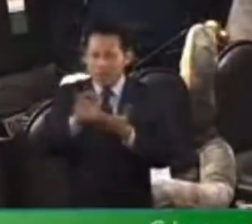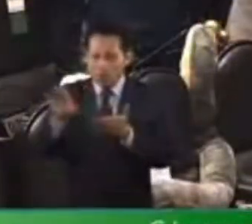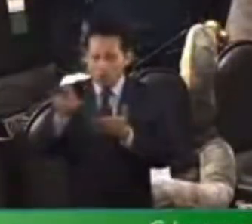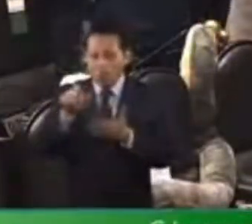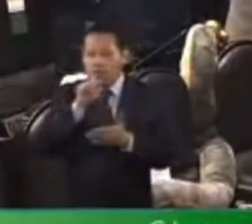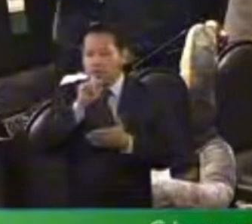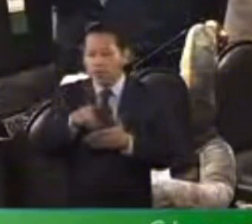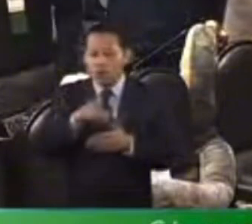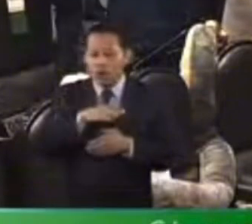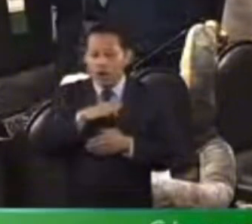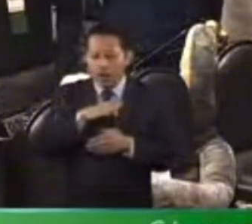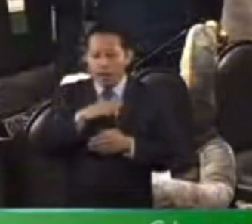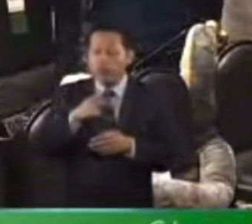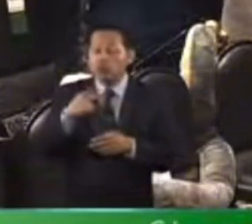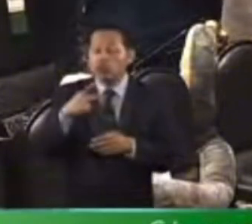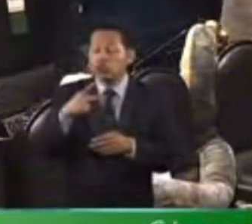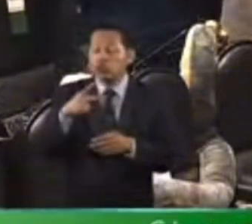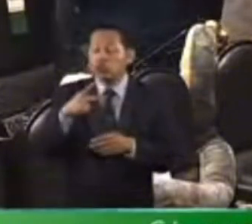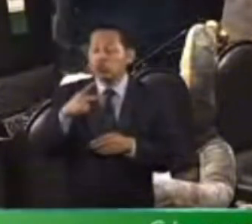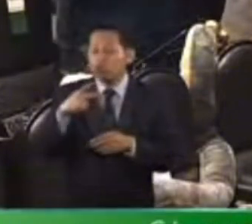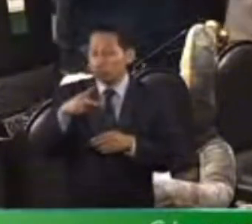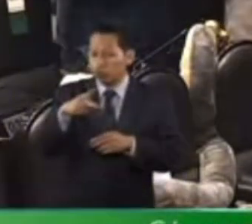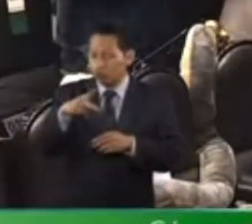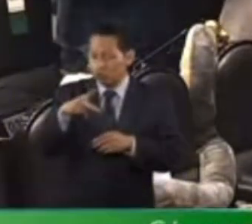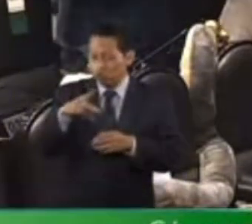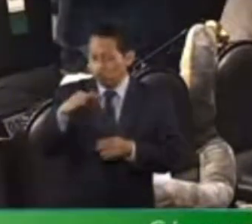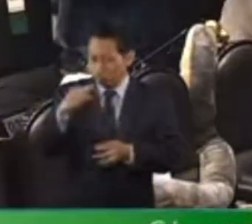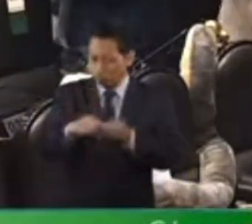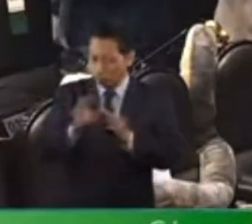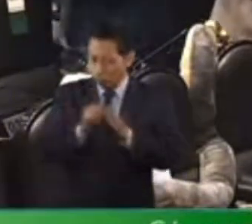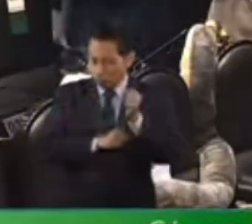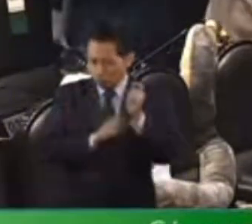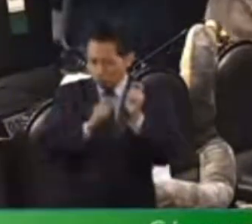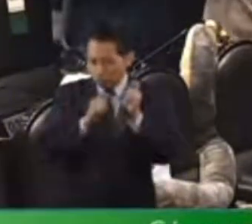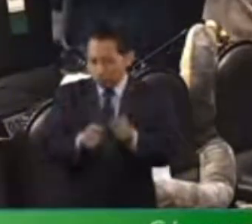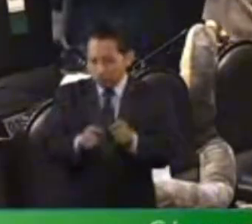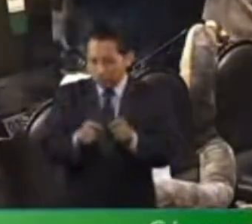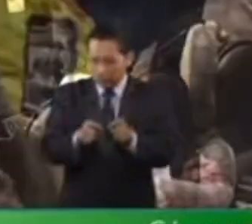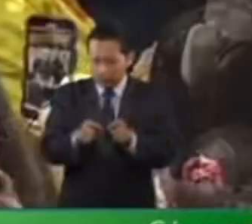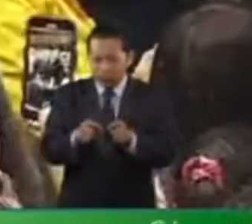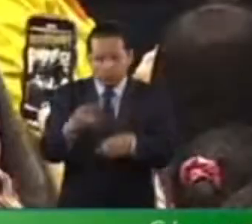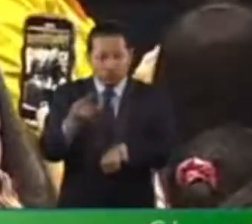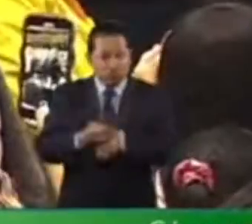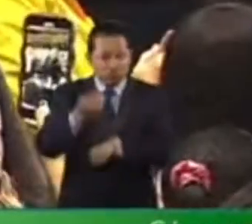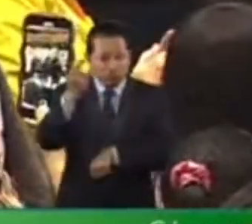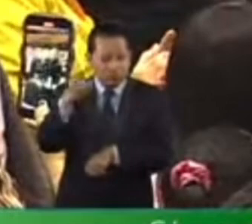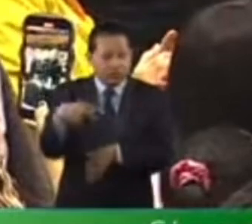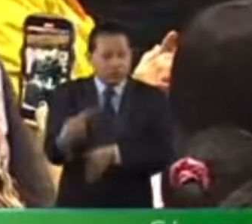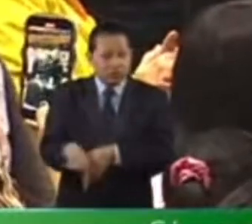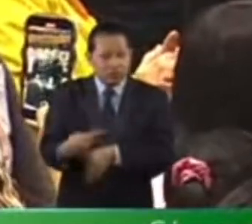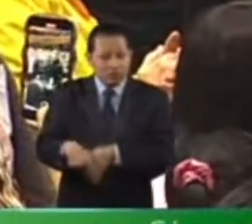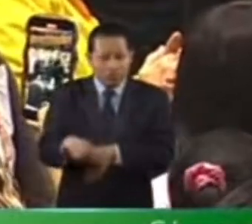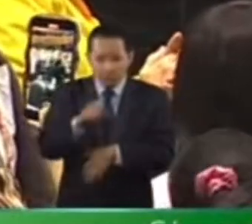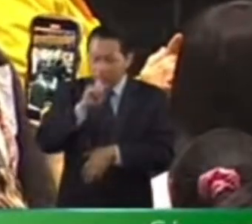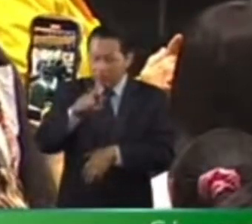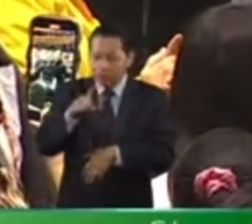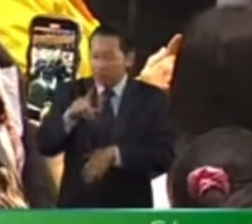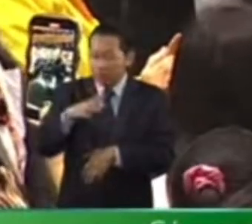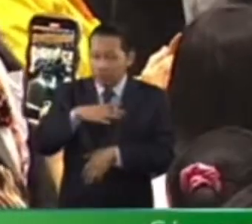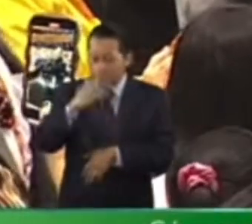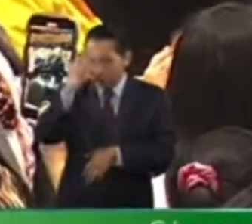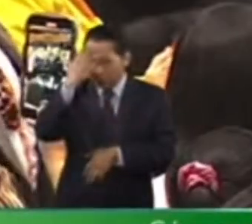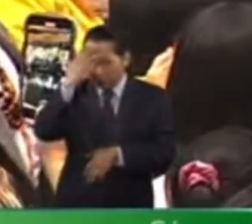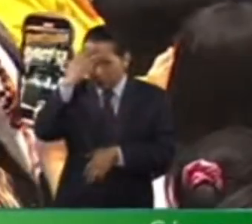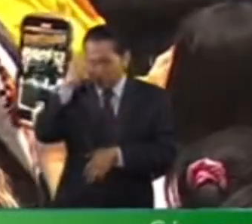que abdicaron diputada, a su facultad favor constitucional de desde favor este de concluir, poder! Diputada. ¡Son una